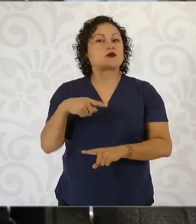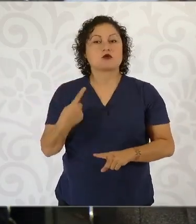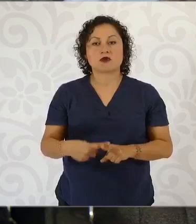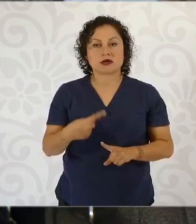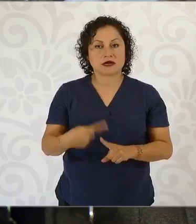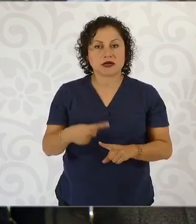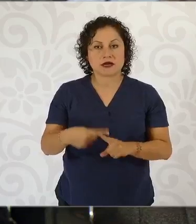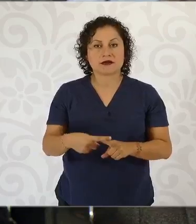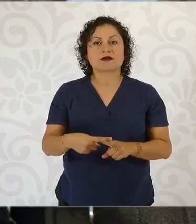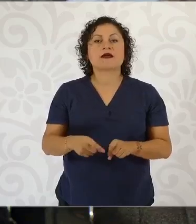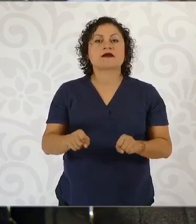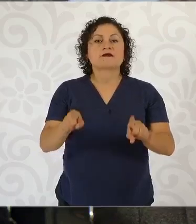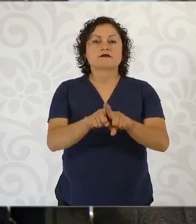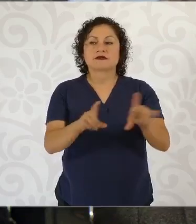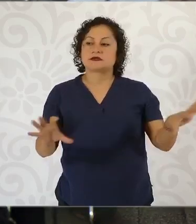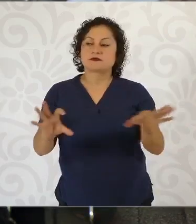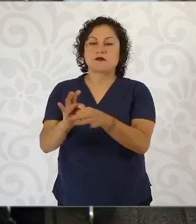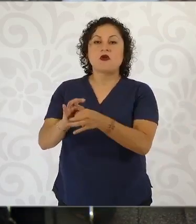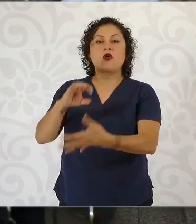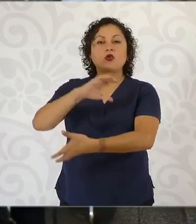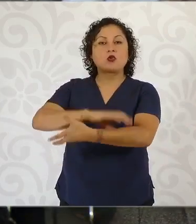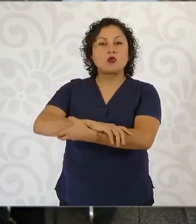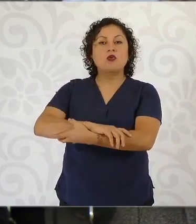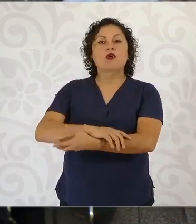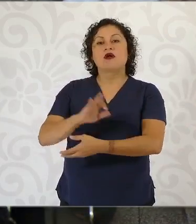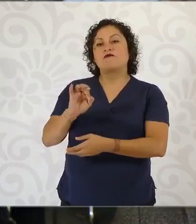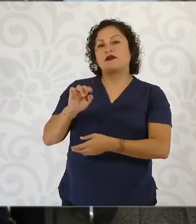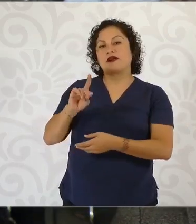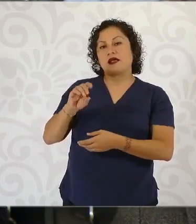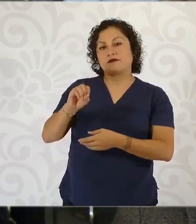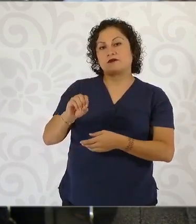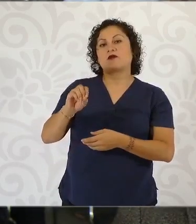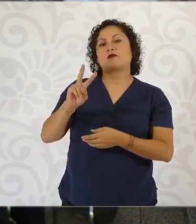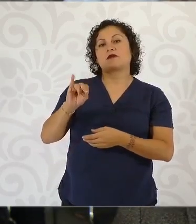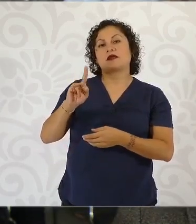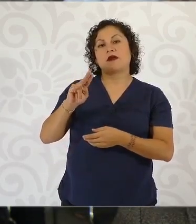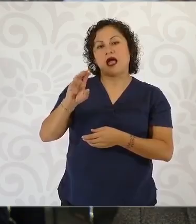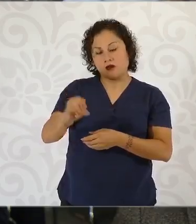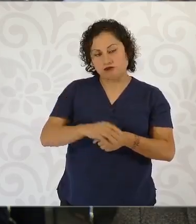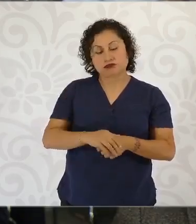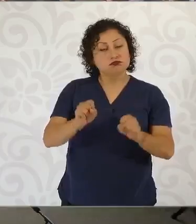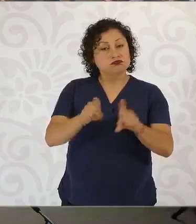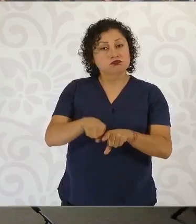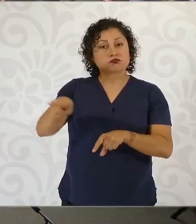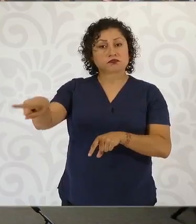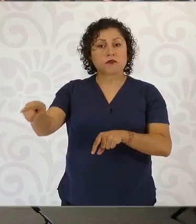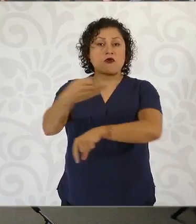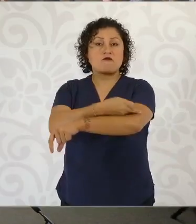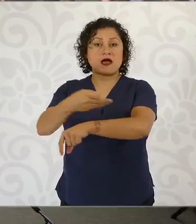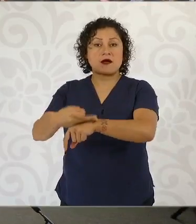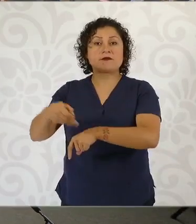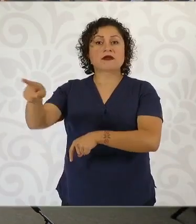son socios de Fernando Bilbao, el yerno de Rocío Nale, la actual gobernadora de